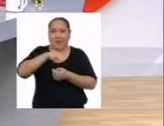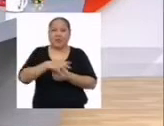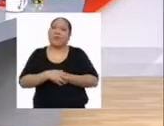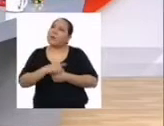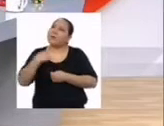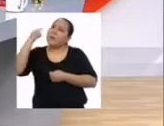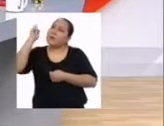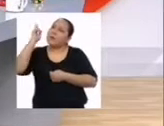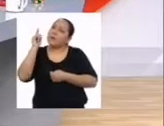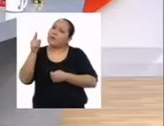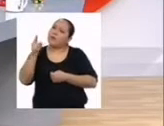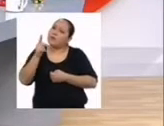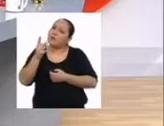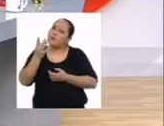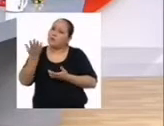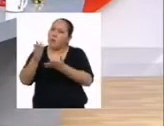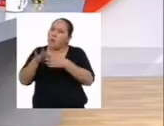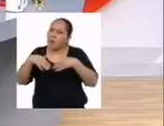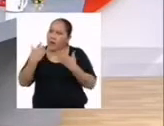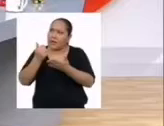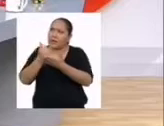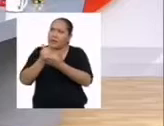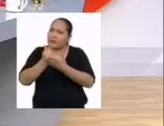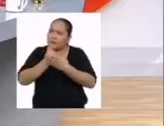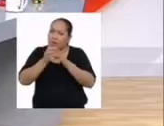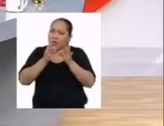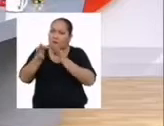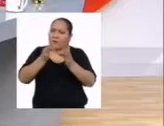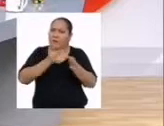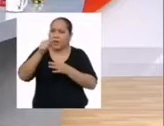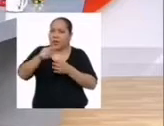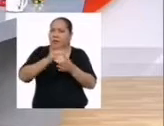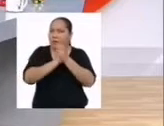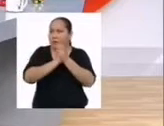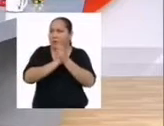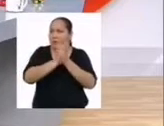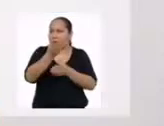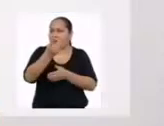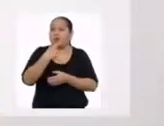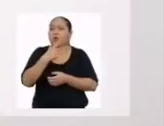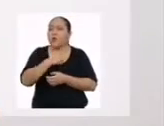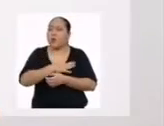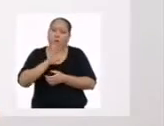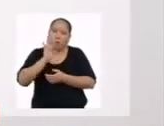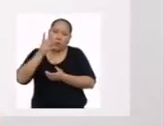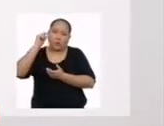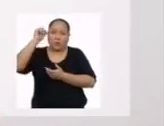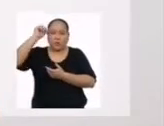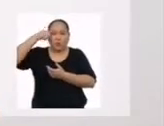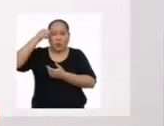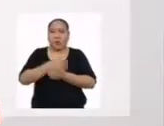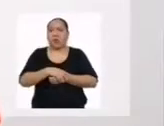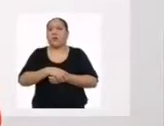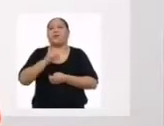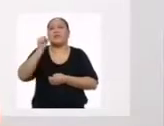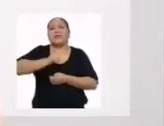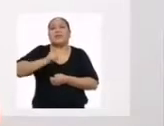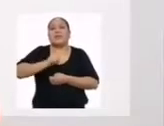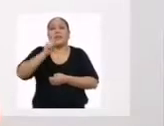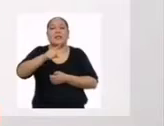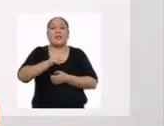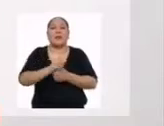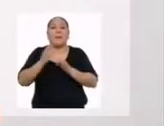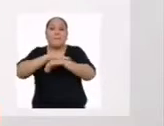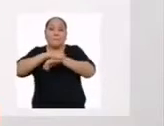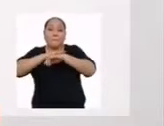podría explicar un poco de eso para mis amigos y amigas de cuarto? Como un repaso. Por supuesto, hacer la